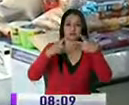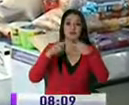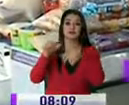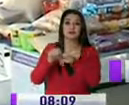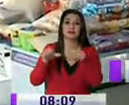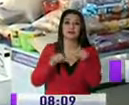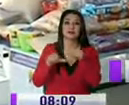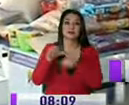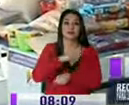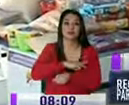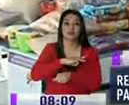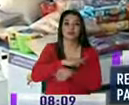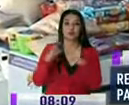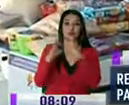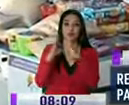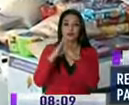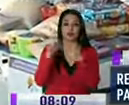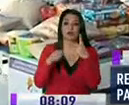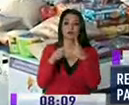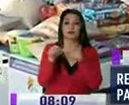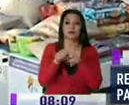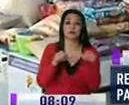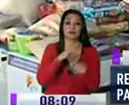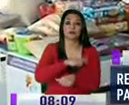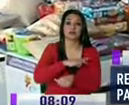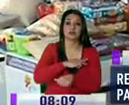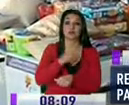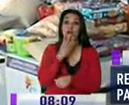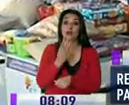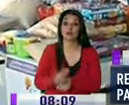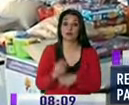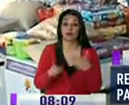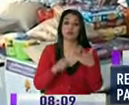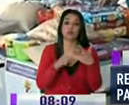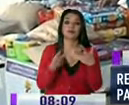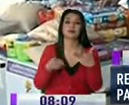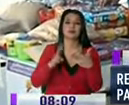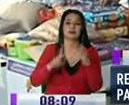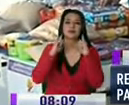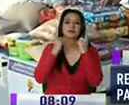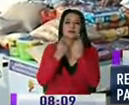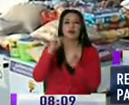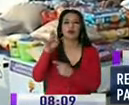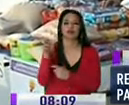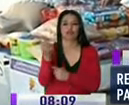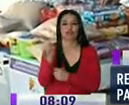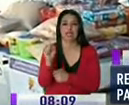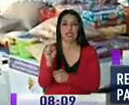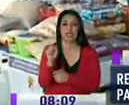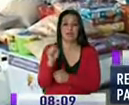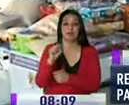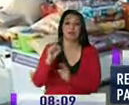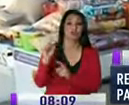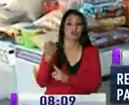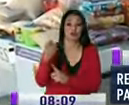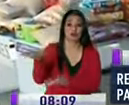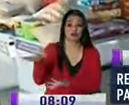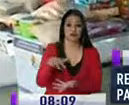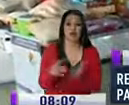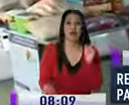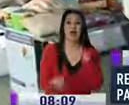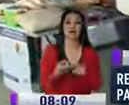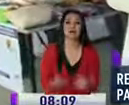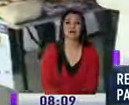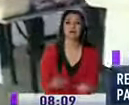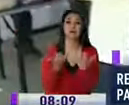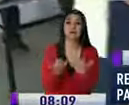en la administración Eloy Alfaro y también en la unidad Patronato San José. Lo destacado es que solamente las donaciones se receptarán hasta hoy, las